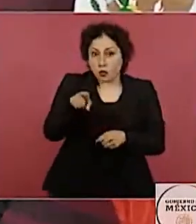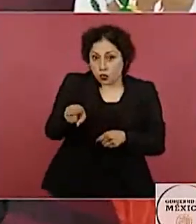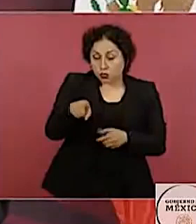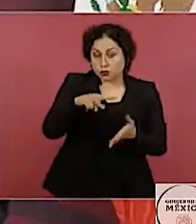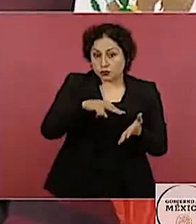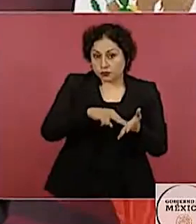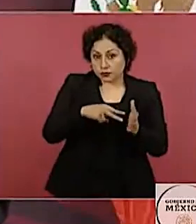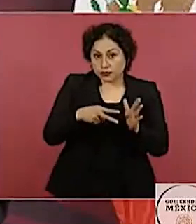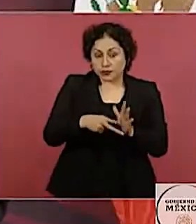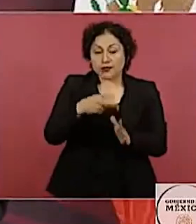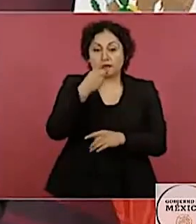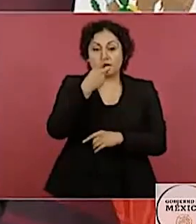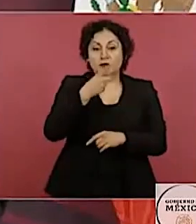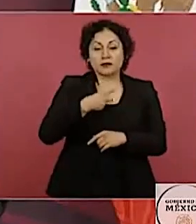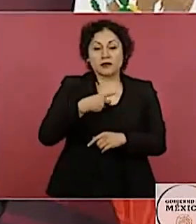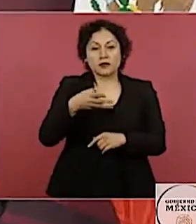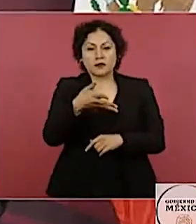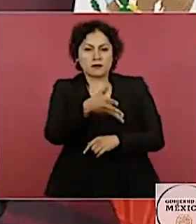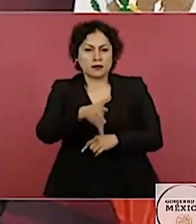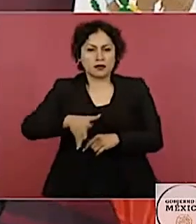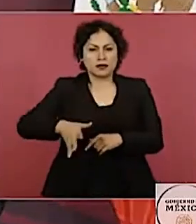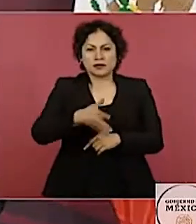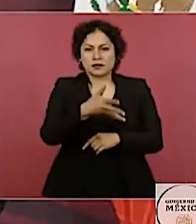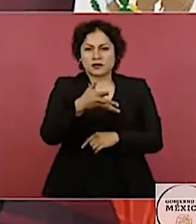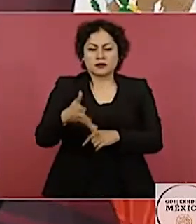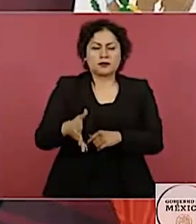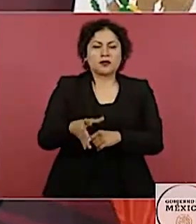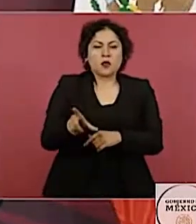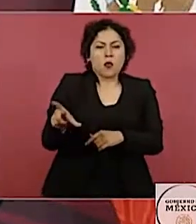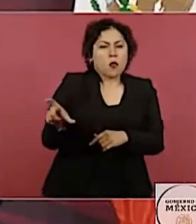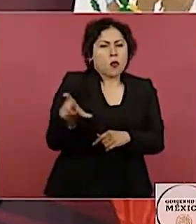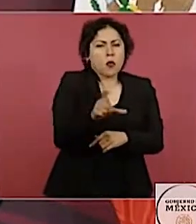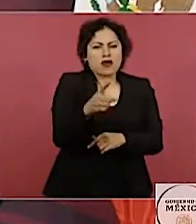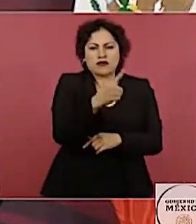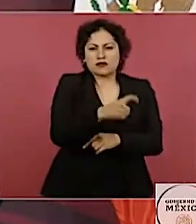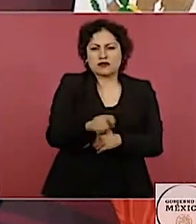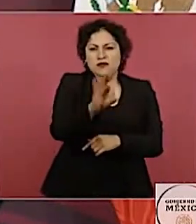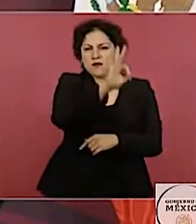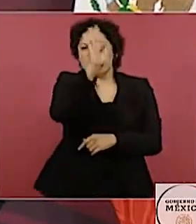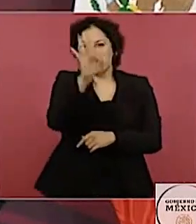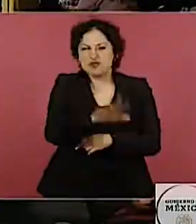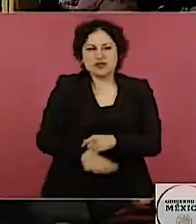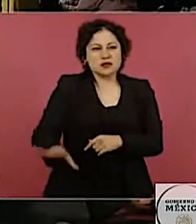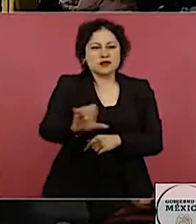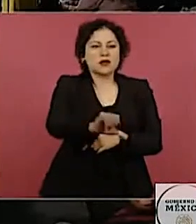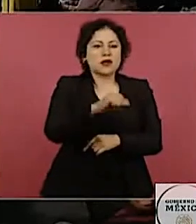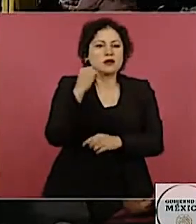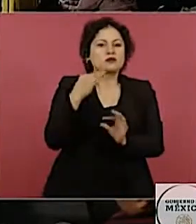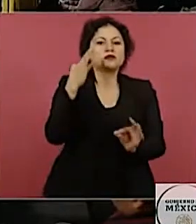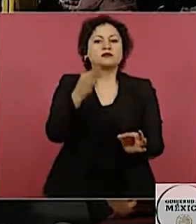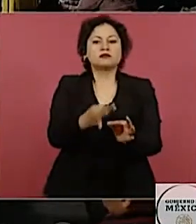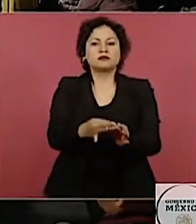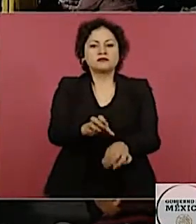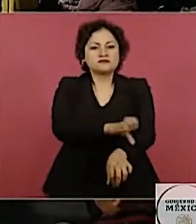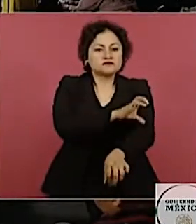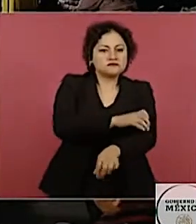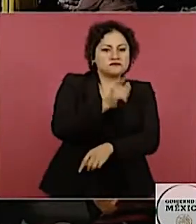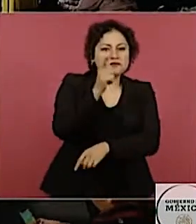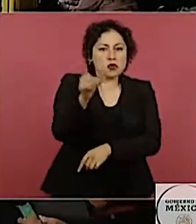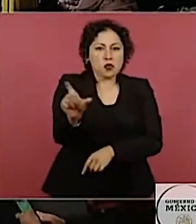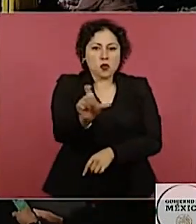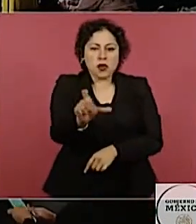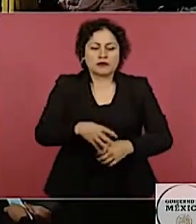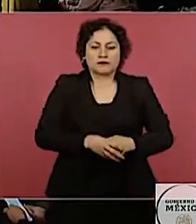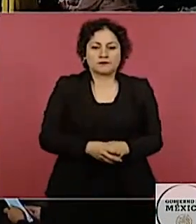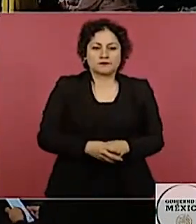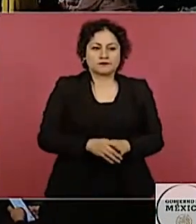todo el servicio todo el sistema eléctrico en Acapulco todo Acapulco hoy llegamos